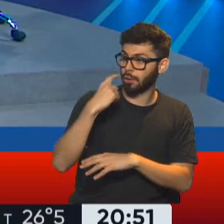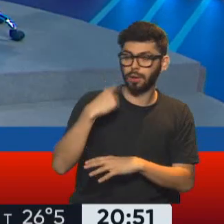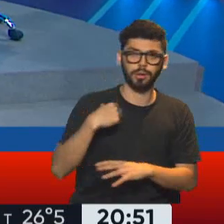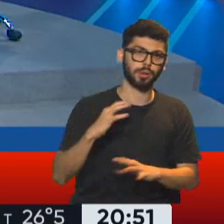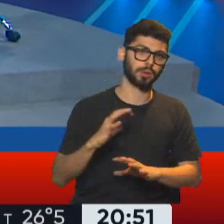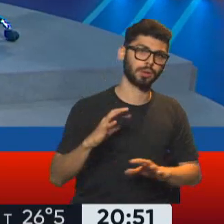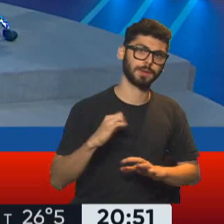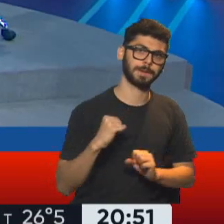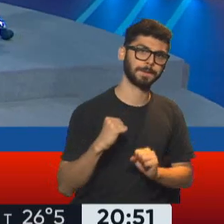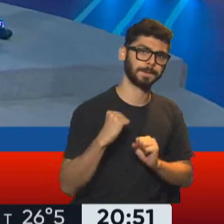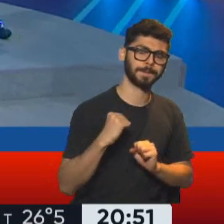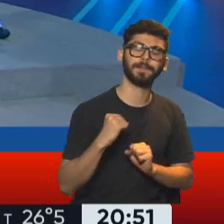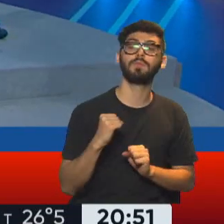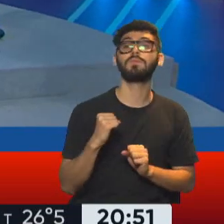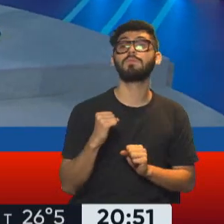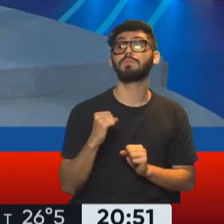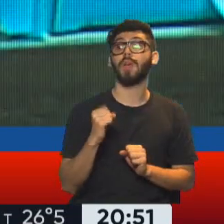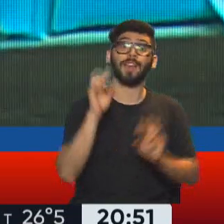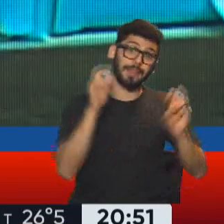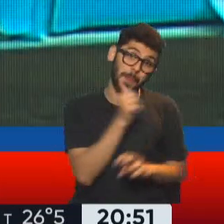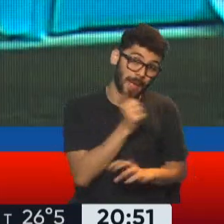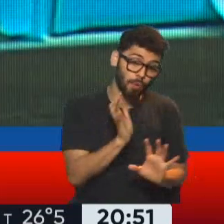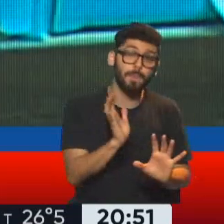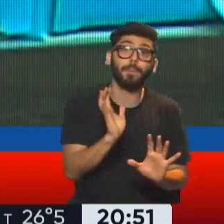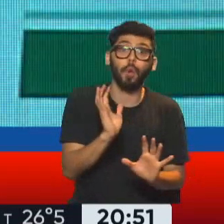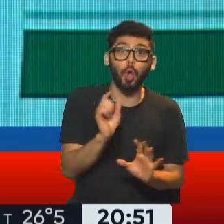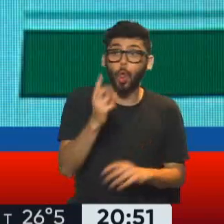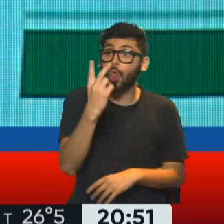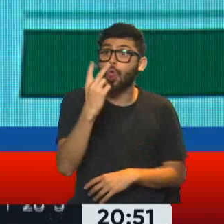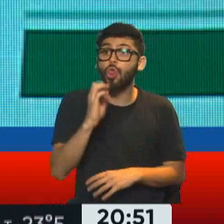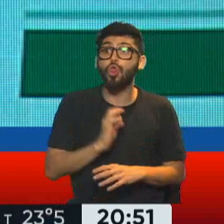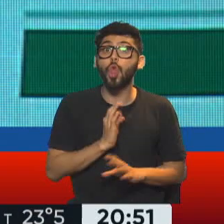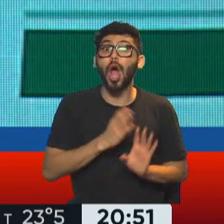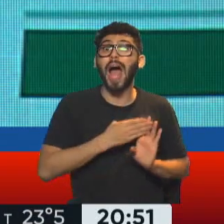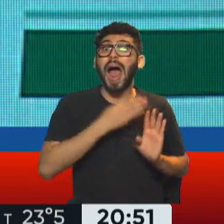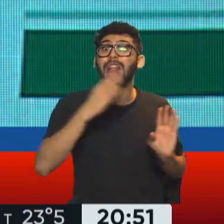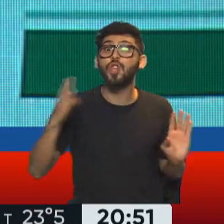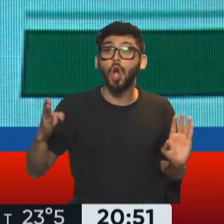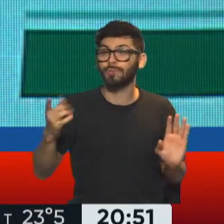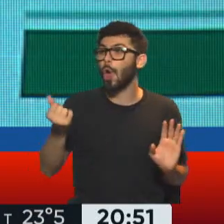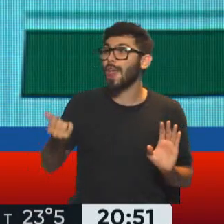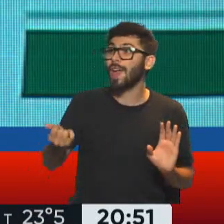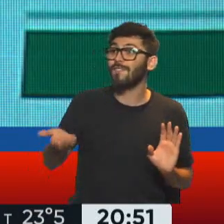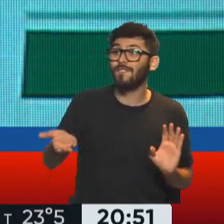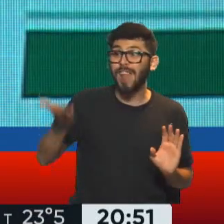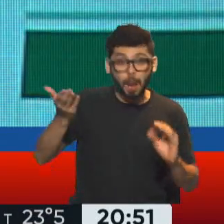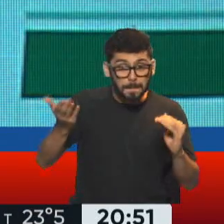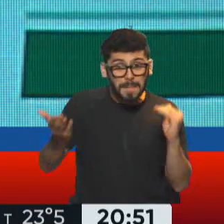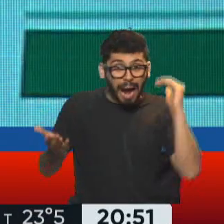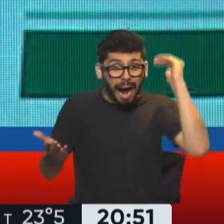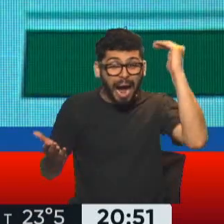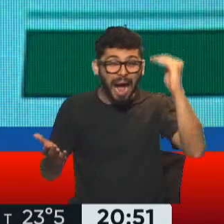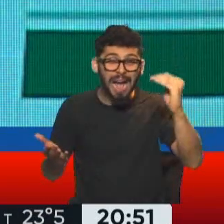los medicamentos. Ahora es increíble que durante estos 2 años hayan tenido ganancias o aumentos por encima de la inflación